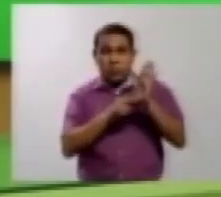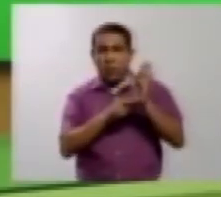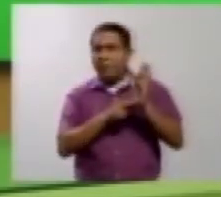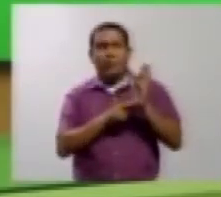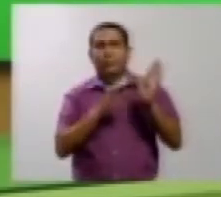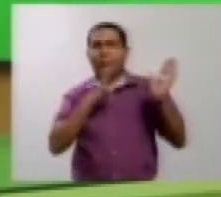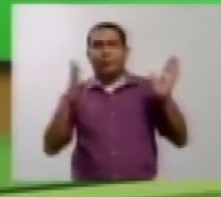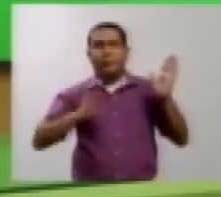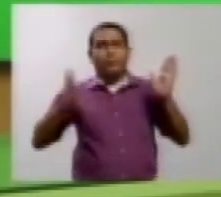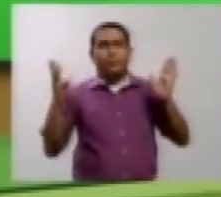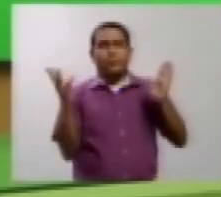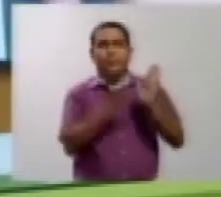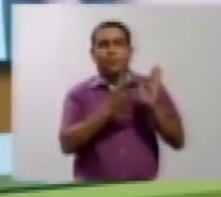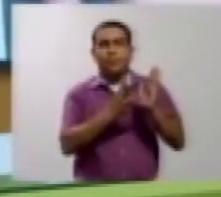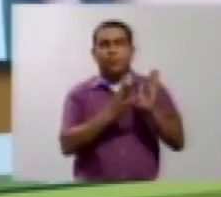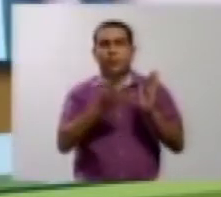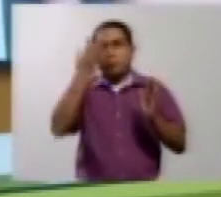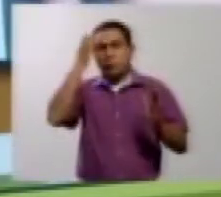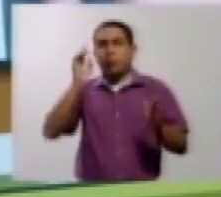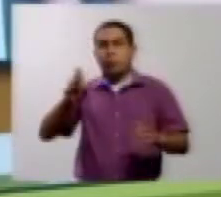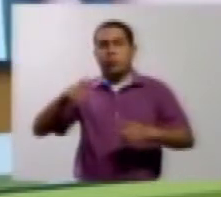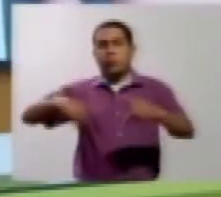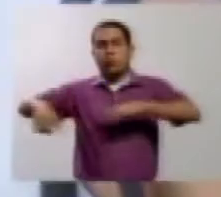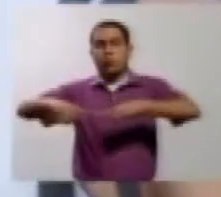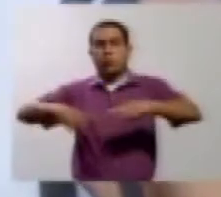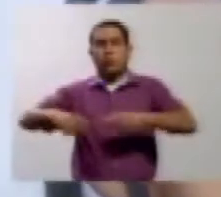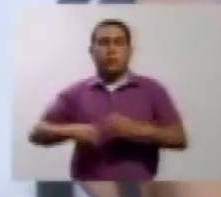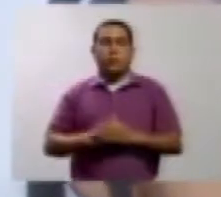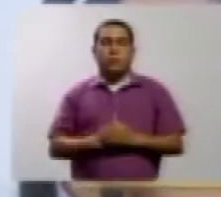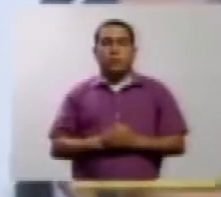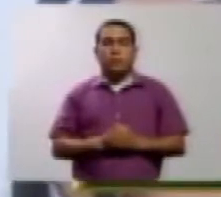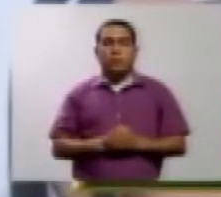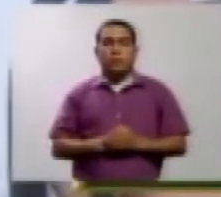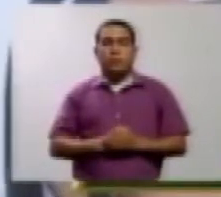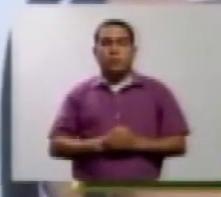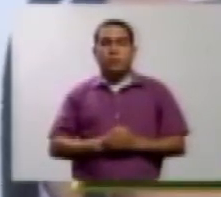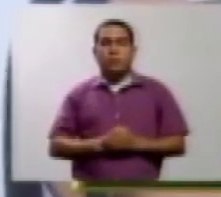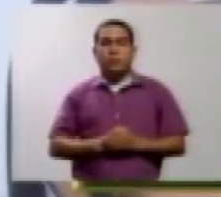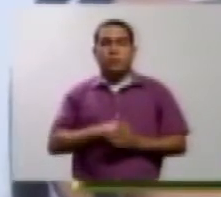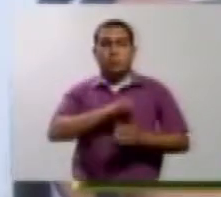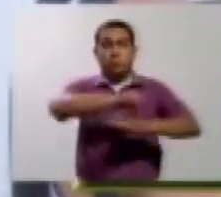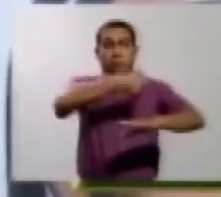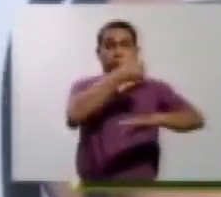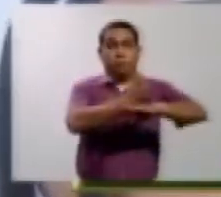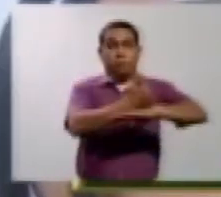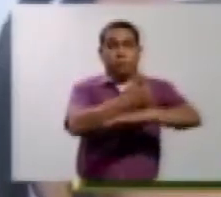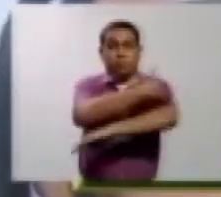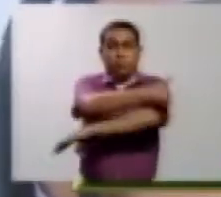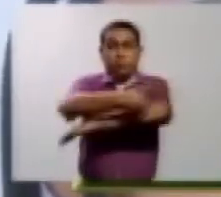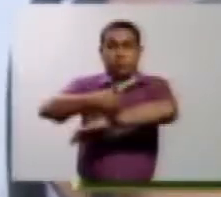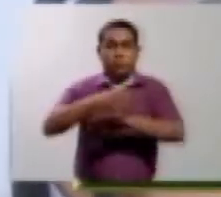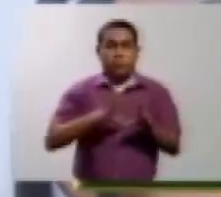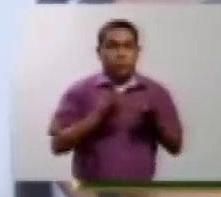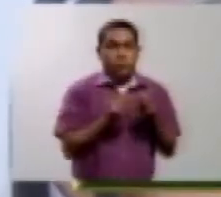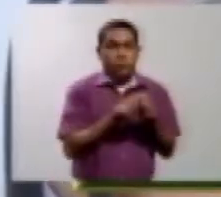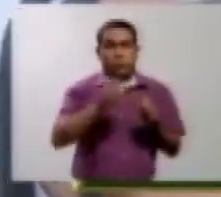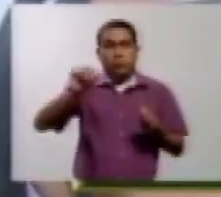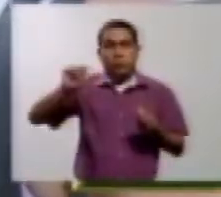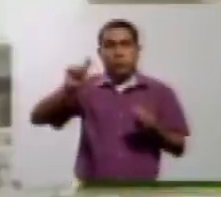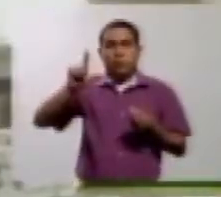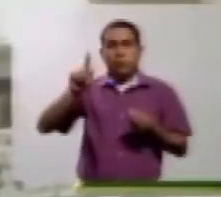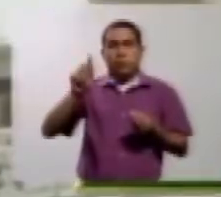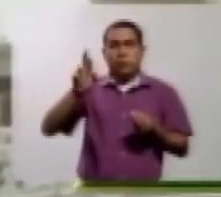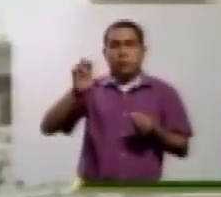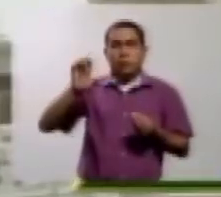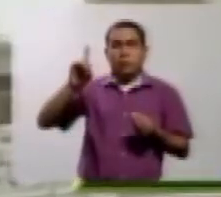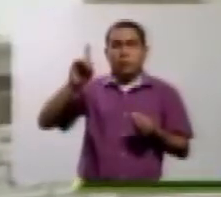normas urbanísticas por parte del distrito. El presidente de la Sociedad de Arquitectos del Atlántico, Alfredo Gómez, reiteró